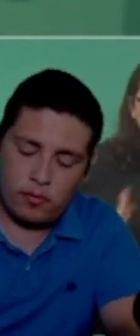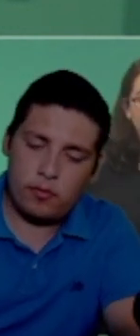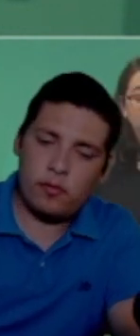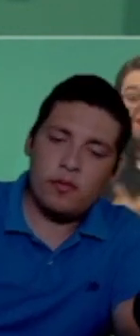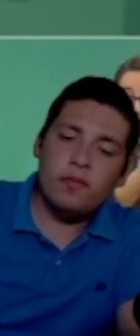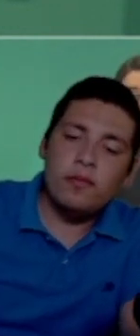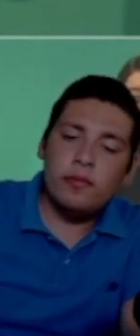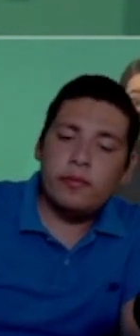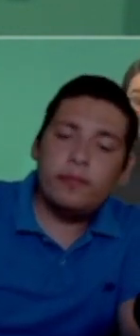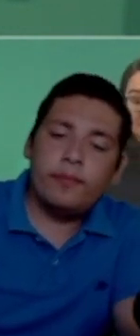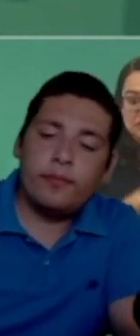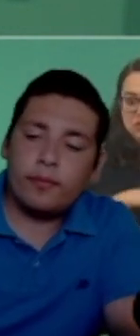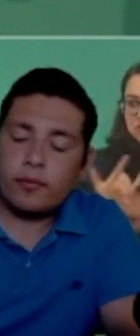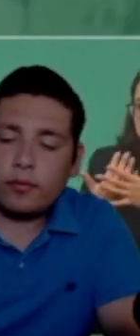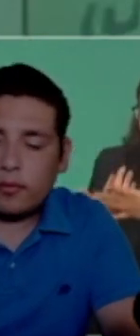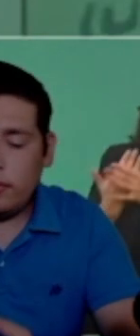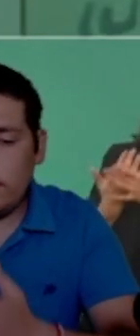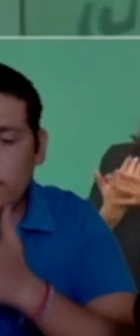Son tiempos de sopilotes.